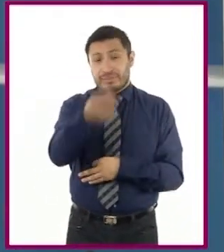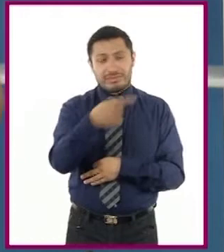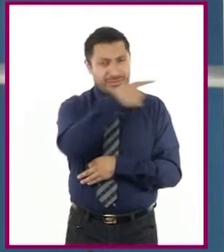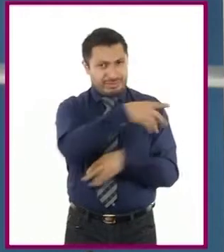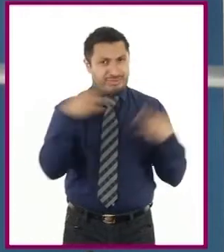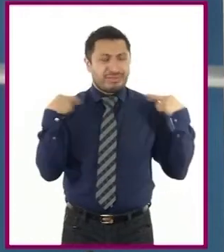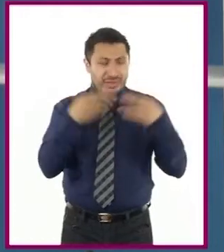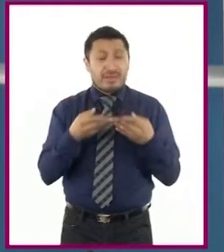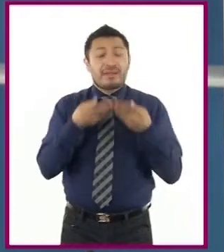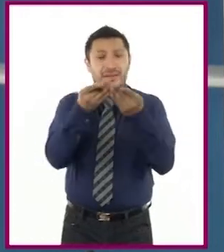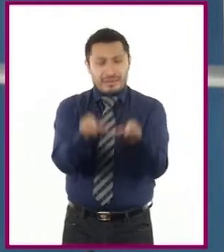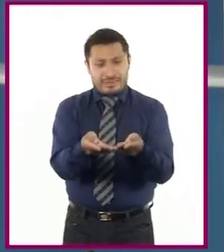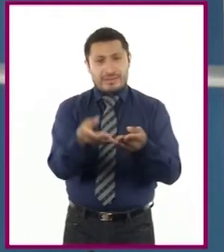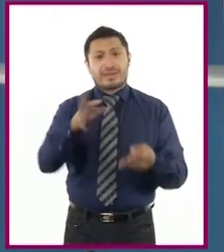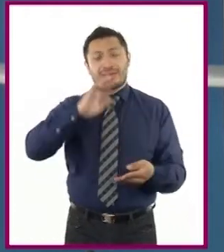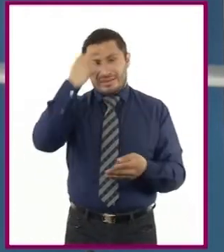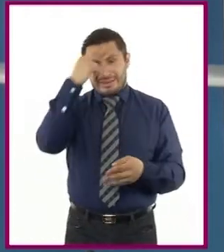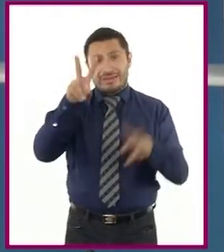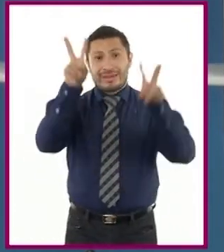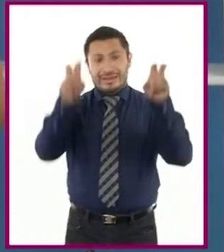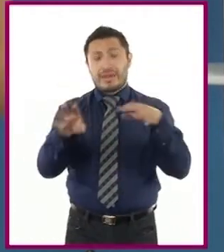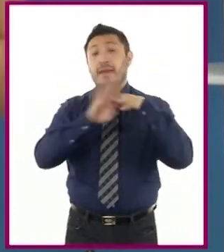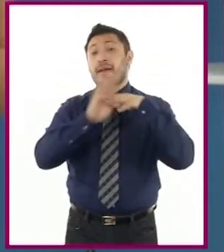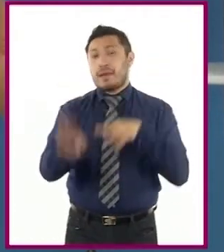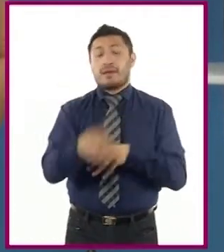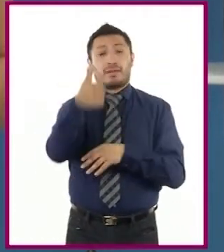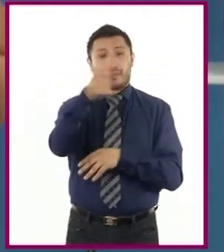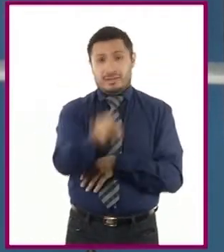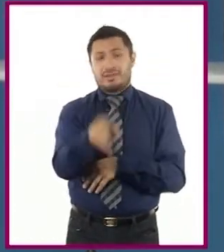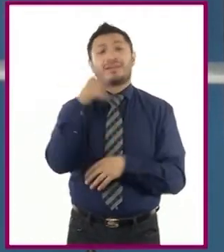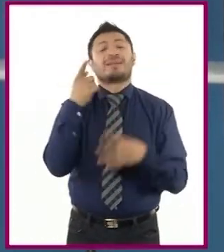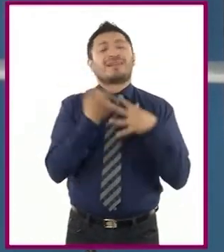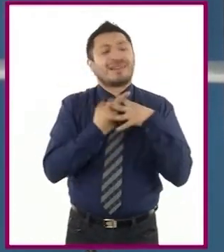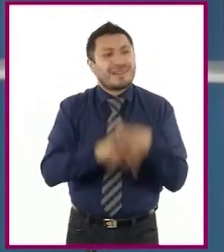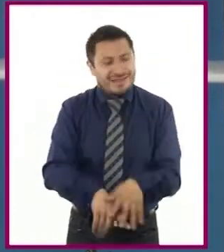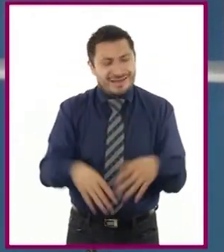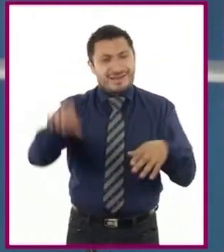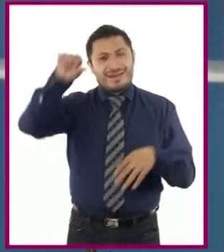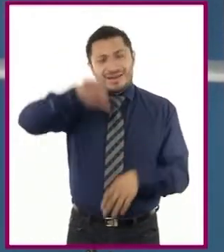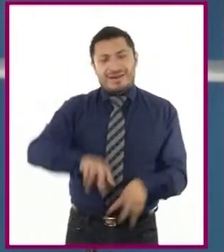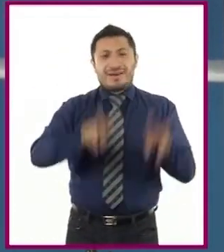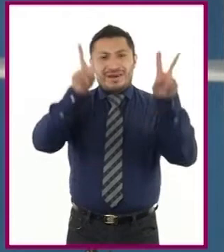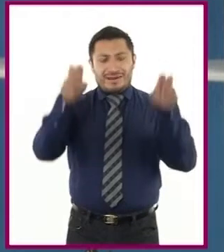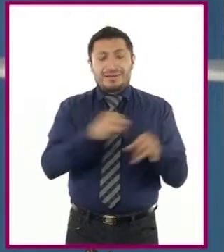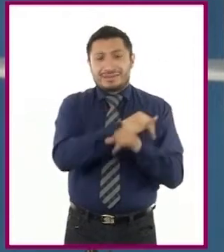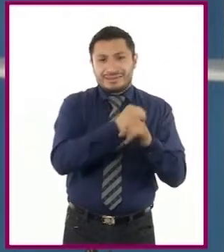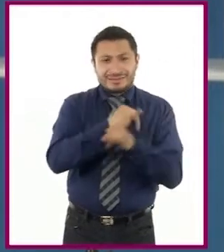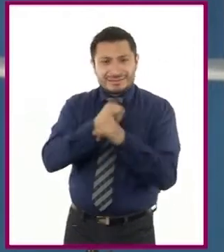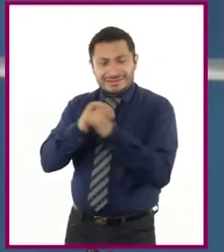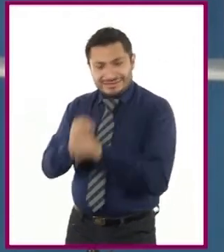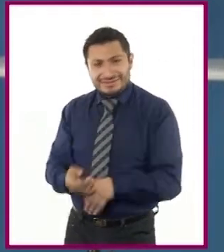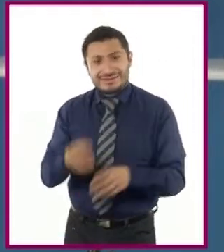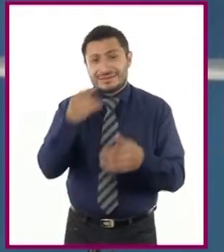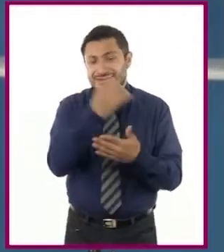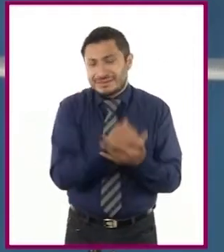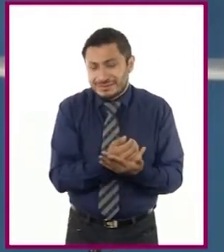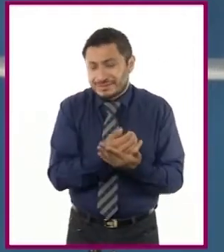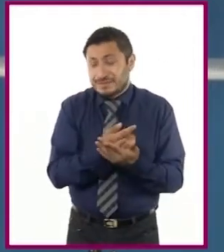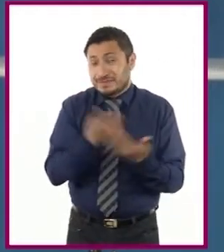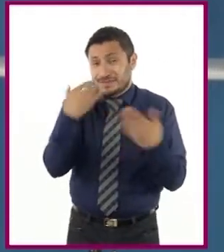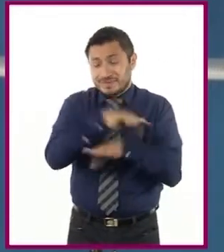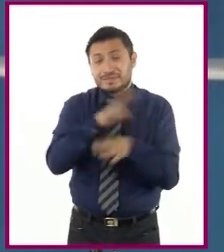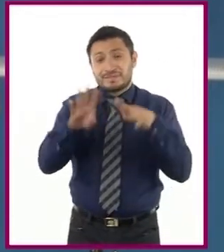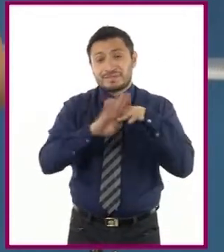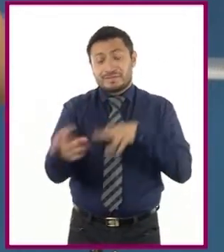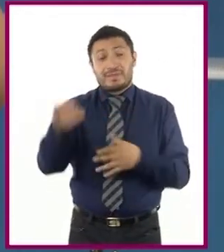para recordar el tema de migración y así poder empezar a desarrollar una investigación acerca de la migración